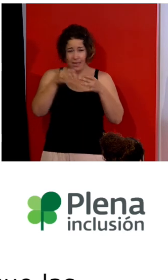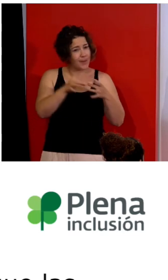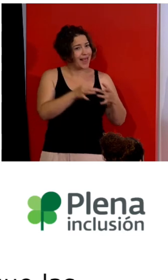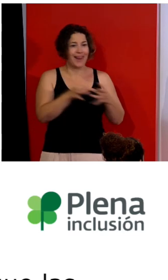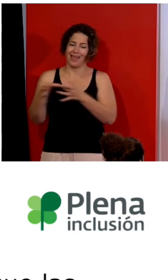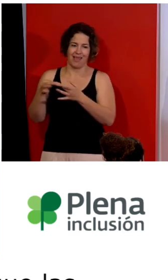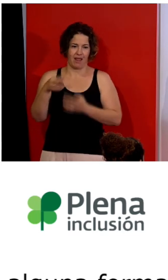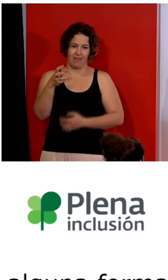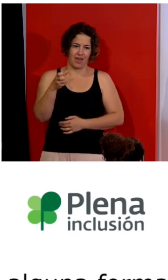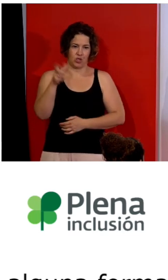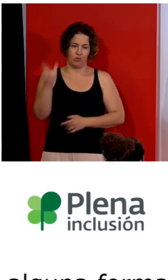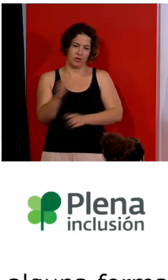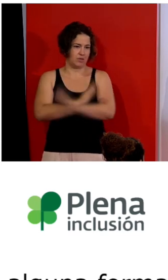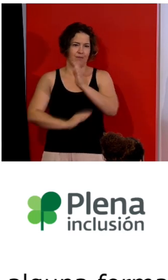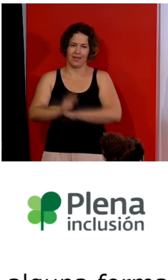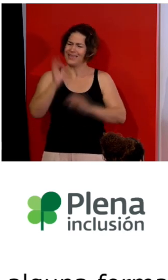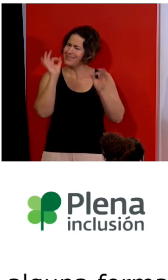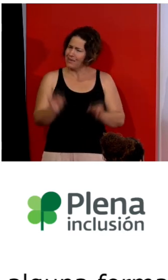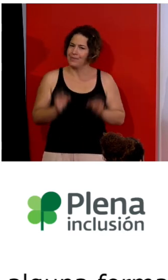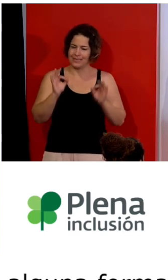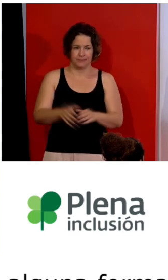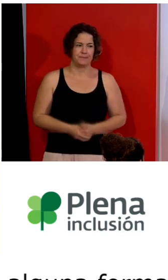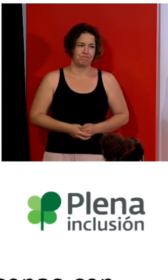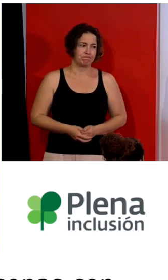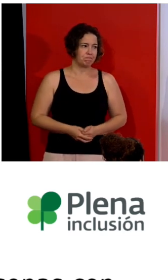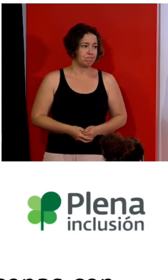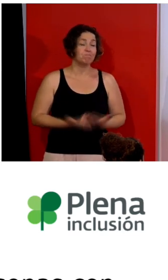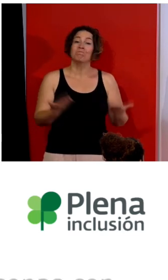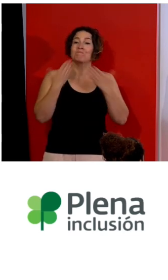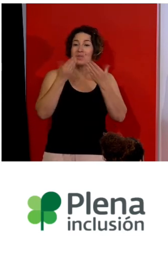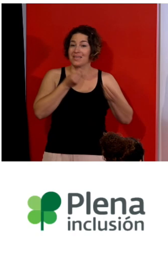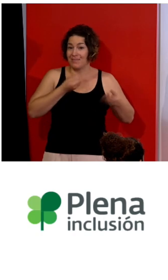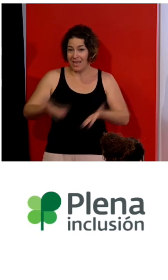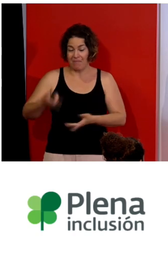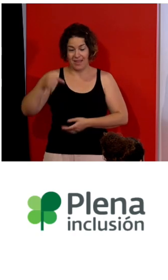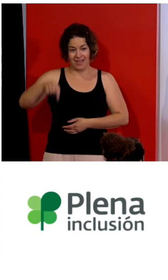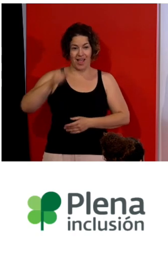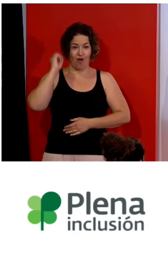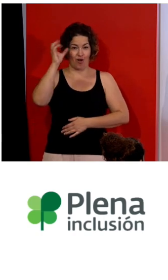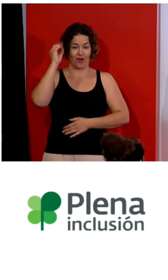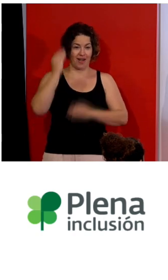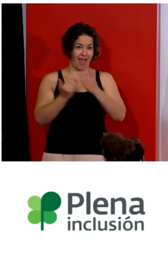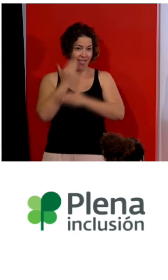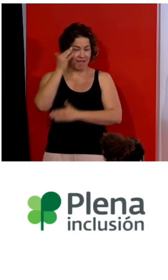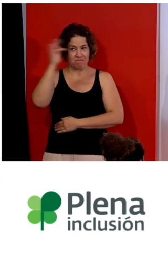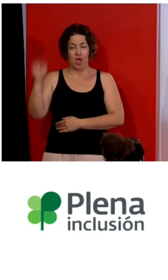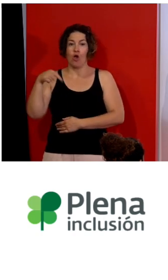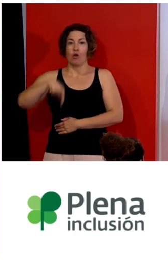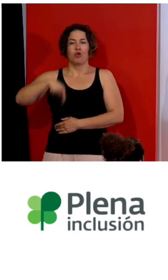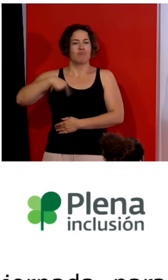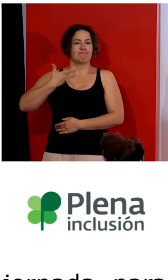derechos de las personas con discapacidad. Bueno, pues muchas gracias por invitarme a esta jornada. Para mí es un gran placer y un honor estar